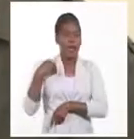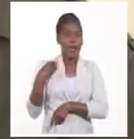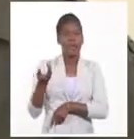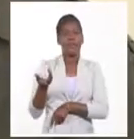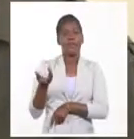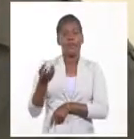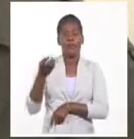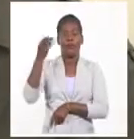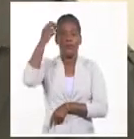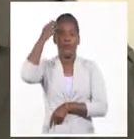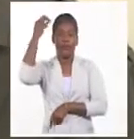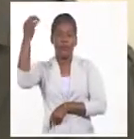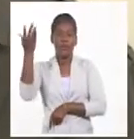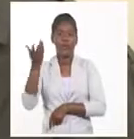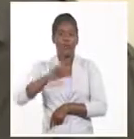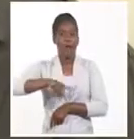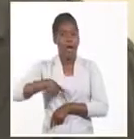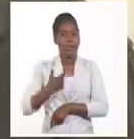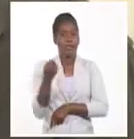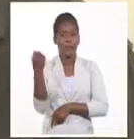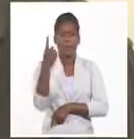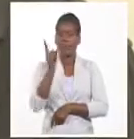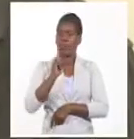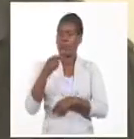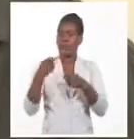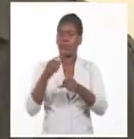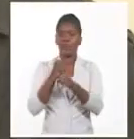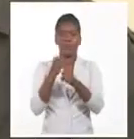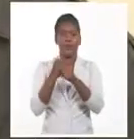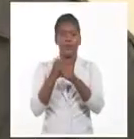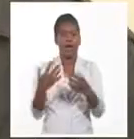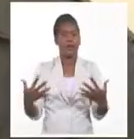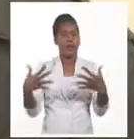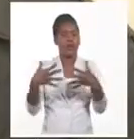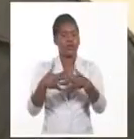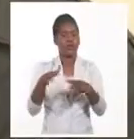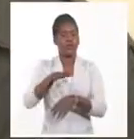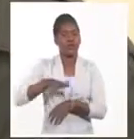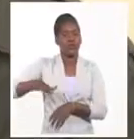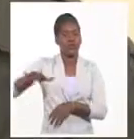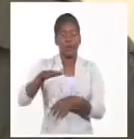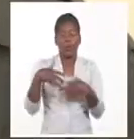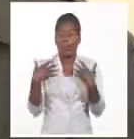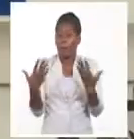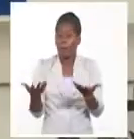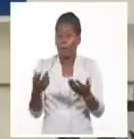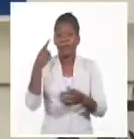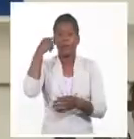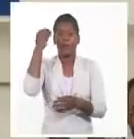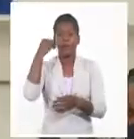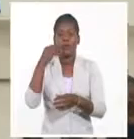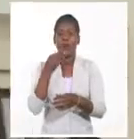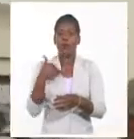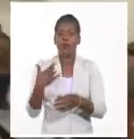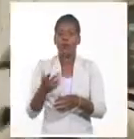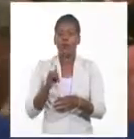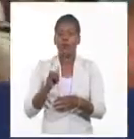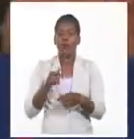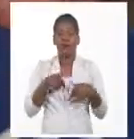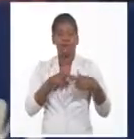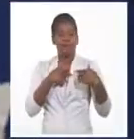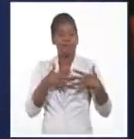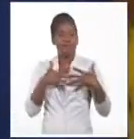allí, ese desarrollo endógeno que está en esa propia comunidad, nosotros logremos identificarlo y podamos sostenerlo en el tiempo. Más de